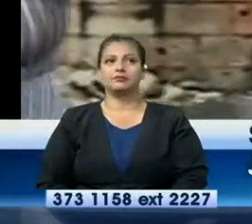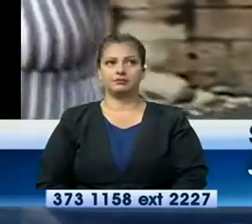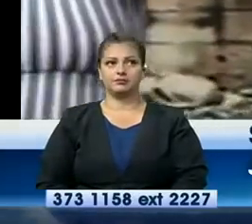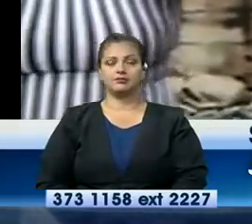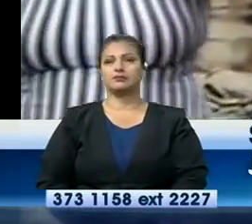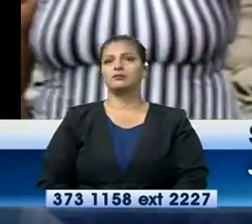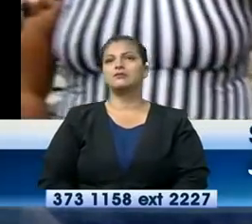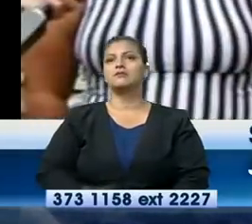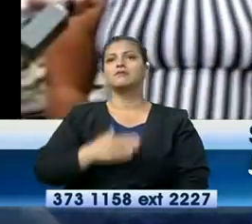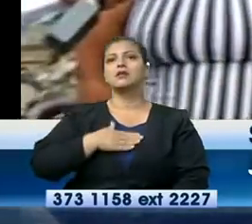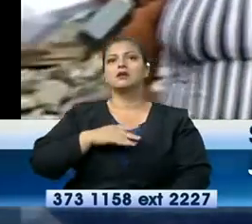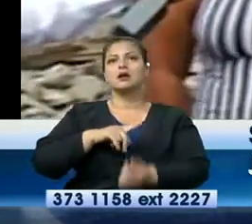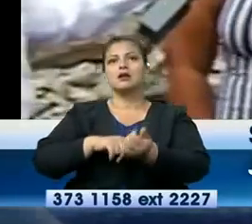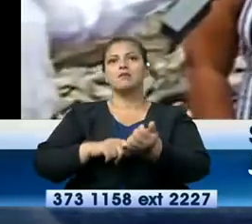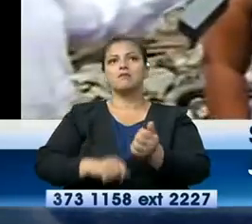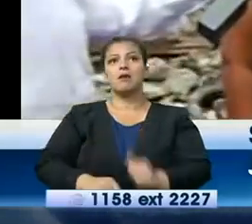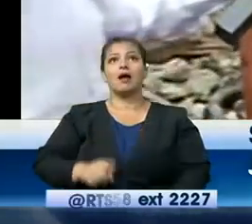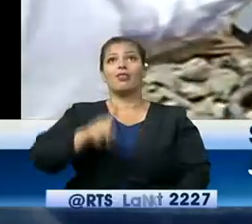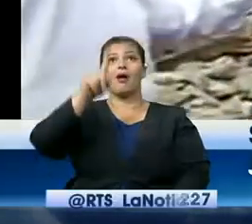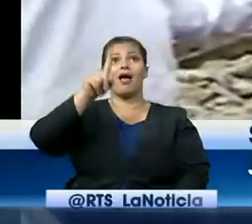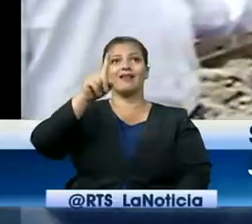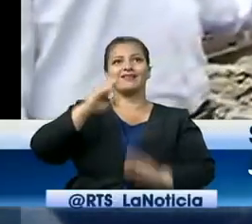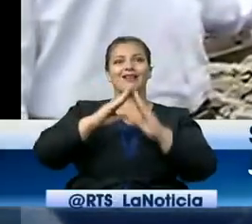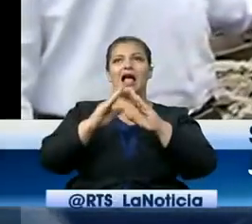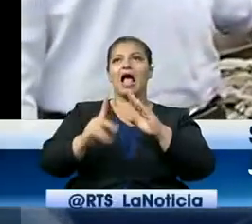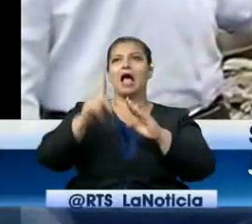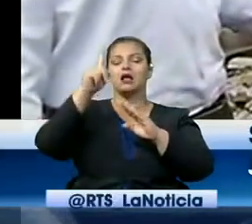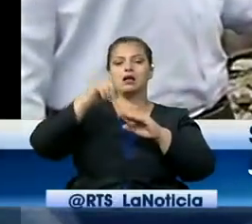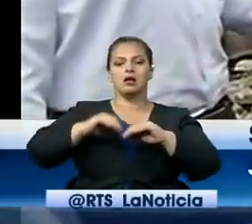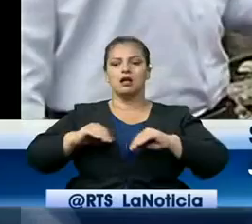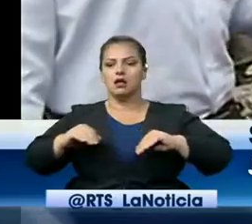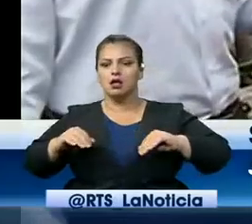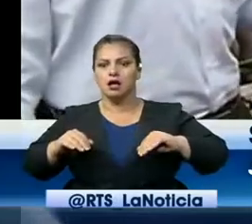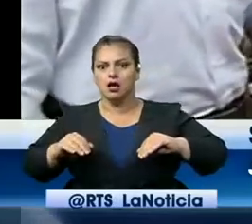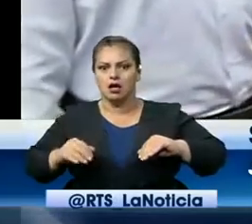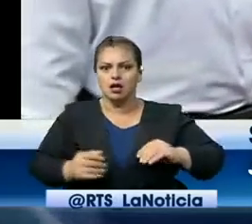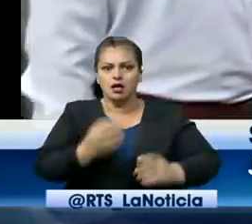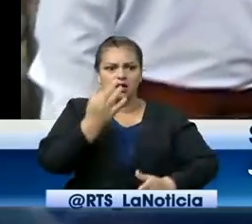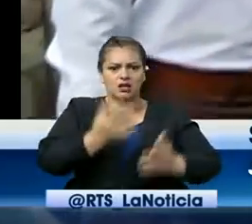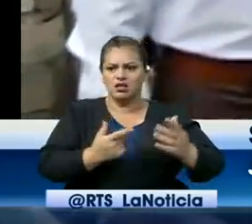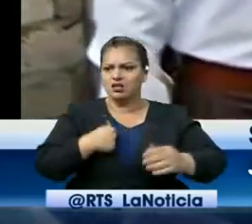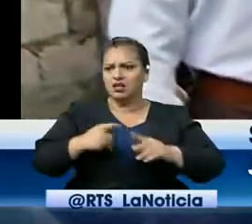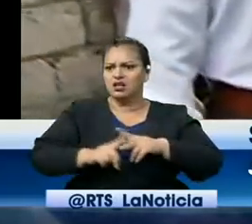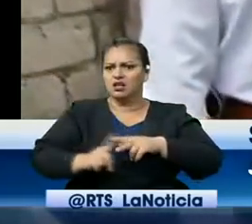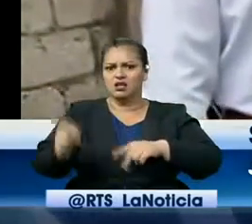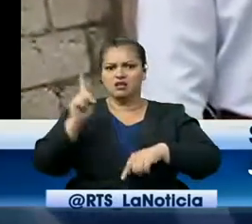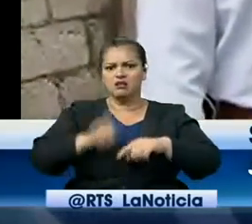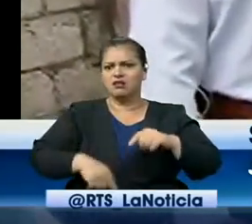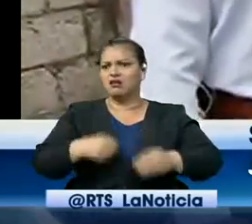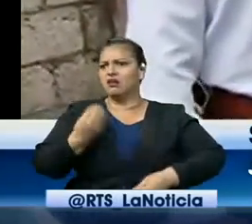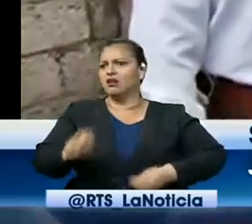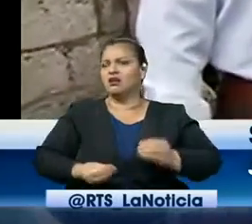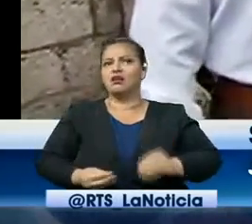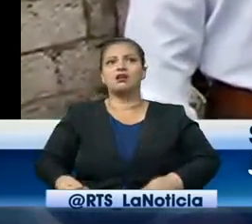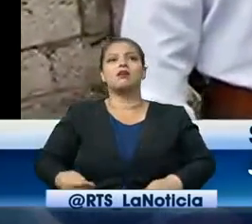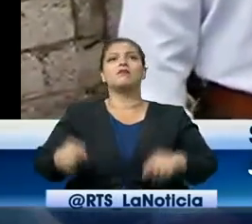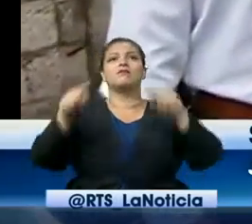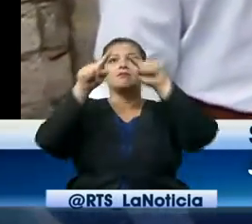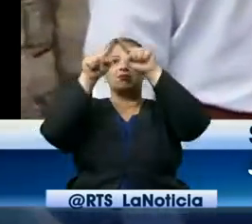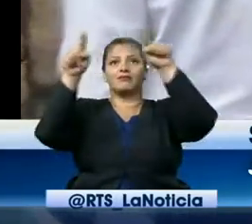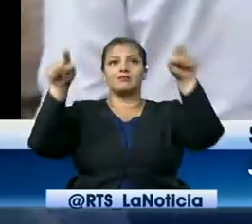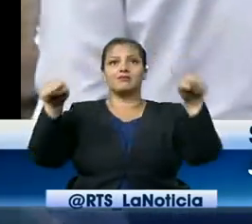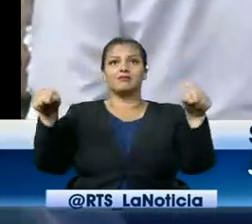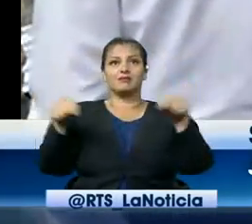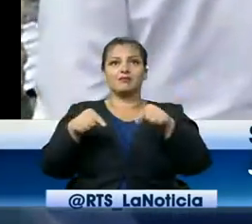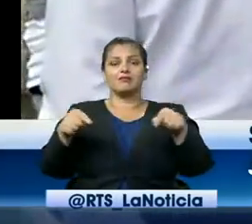se lanzó porque la llama ya no le dio otra opción y ahí fui a sacar mi nieto mí y mi familia ahora mi hijo se